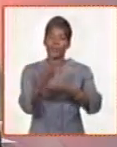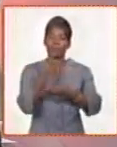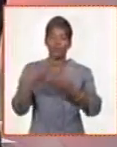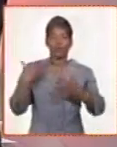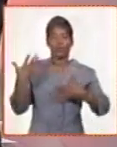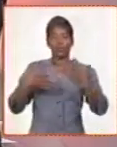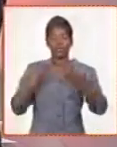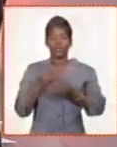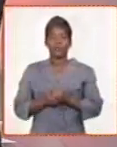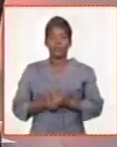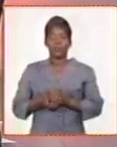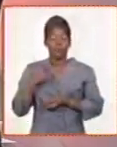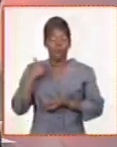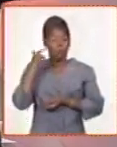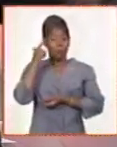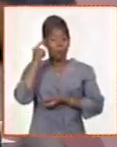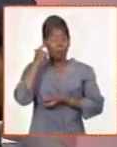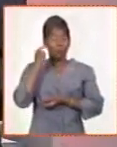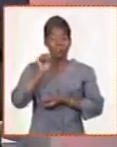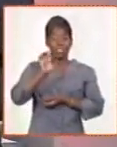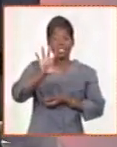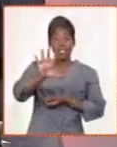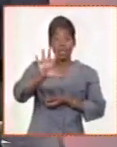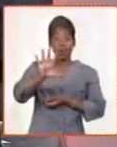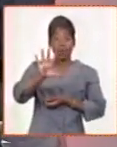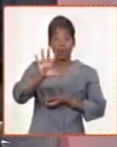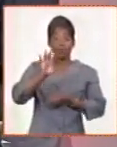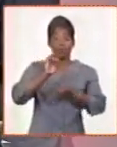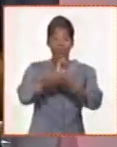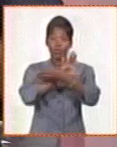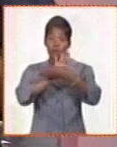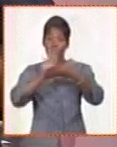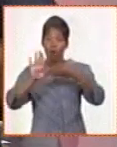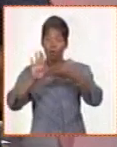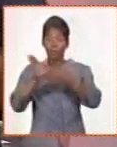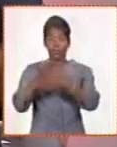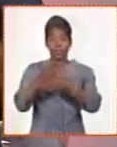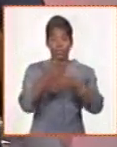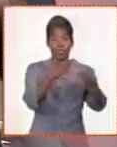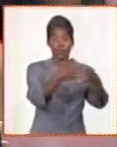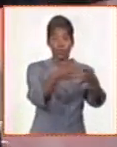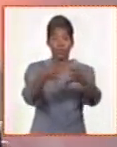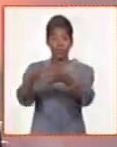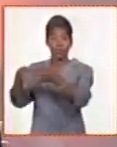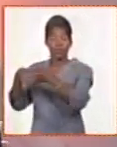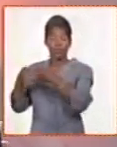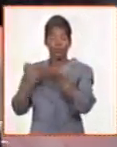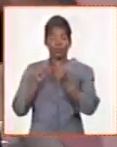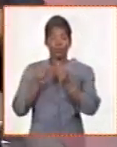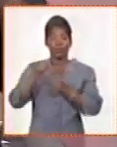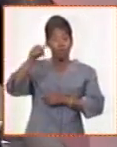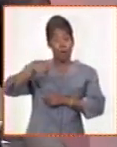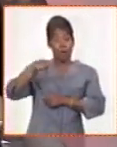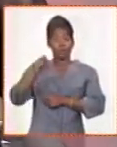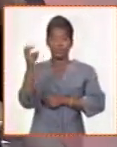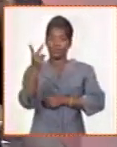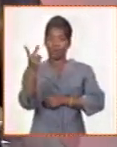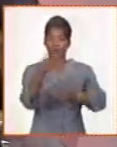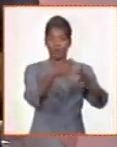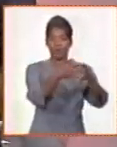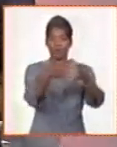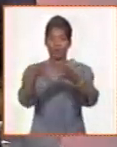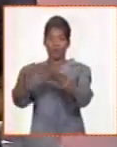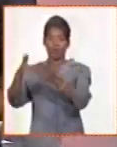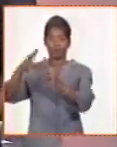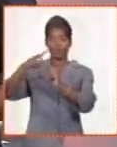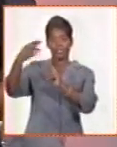en Sumidero de Barramanó, la de Arroyo de Naranjo, la colmenita de la policía, dos funciones hoy, por decir, una en la gala de la contrainteligencia